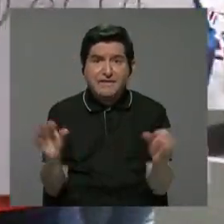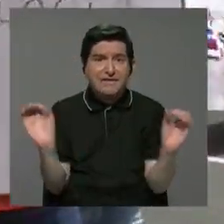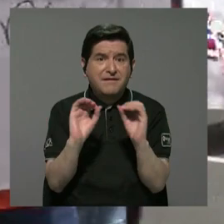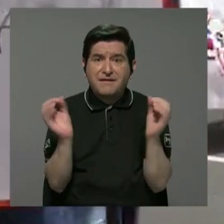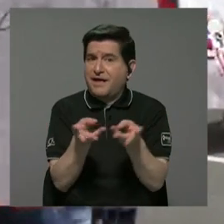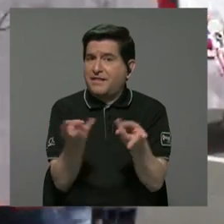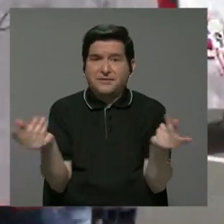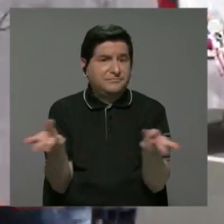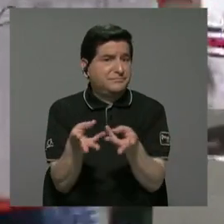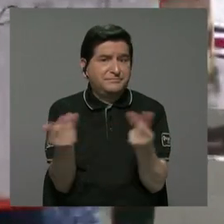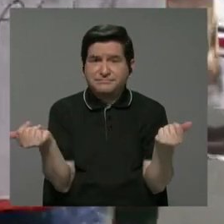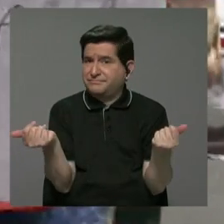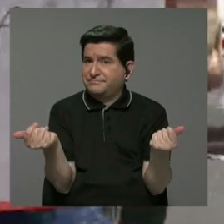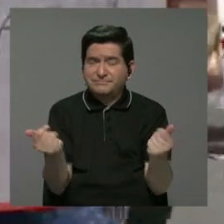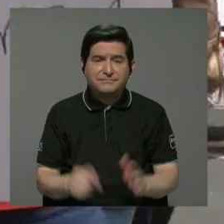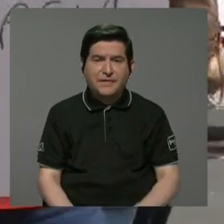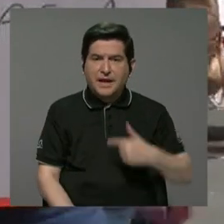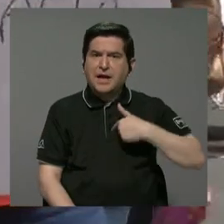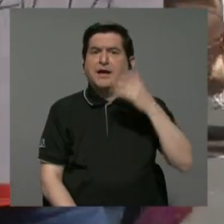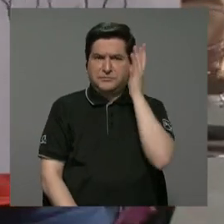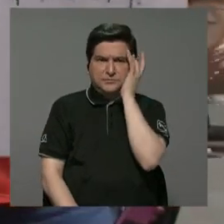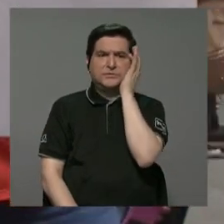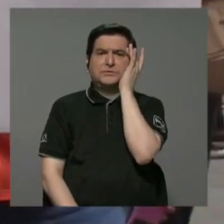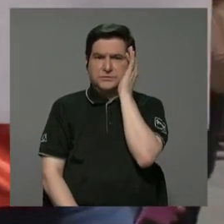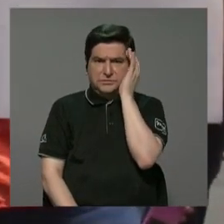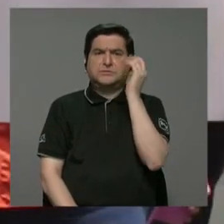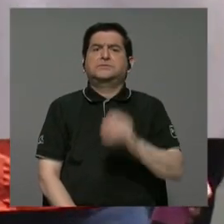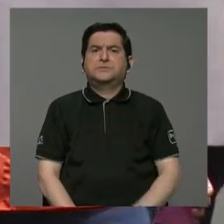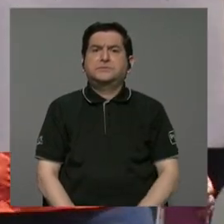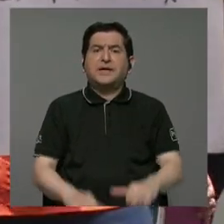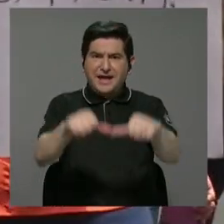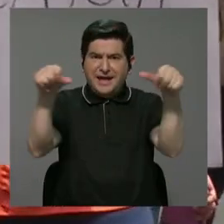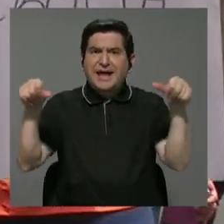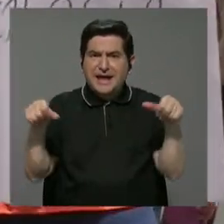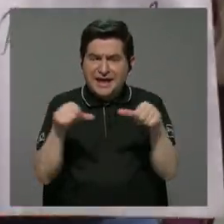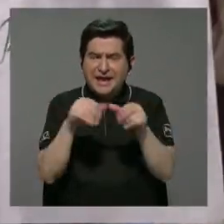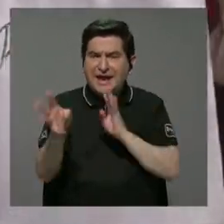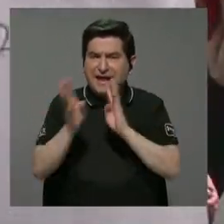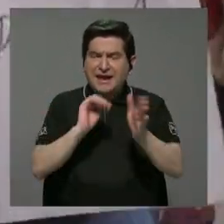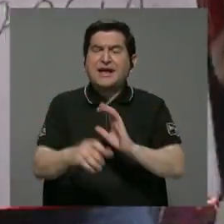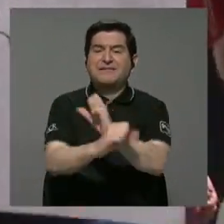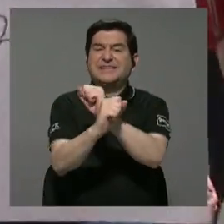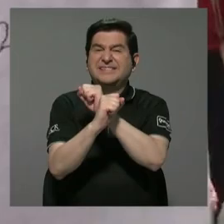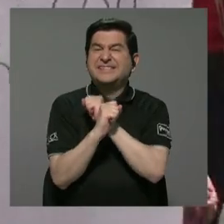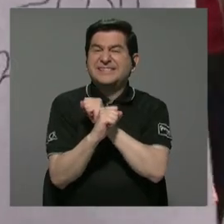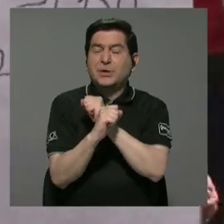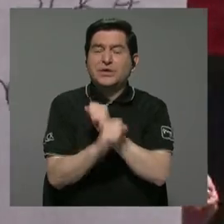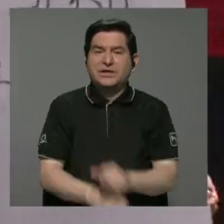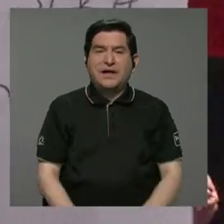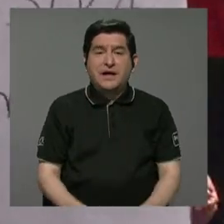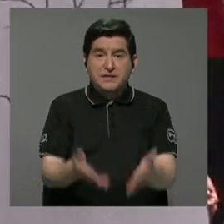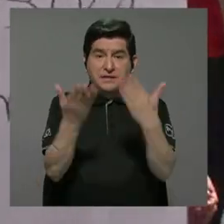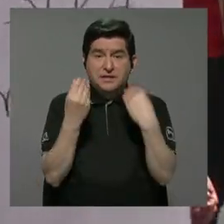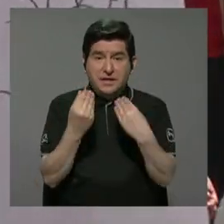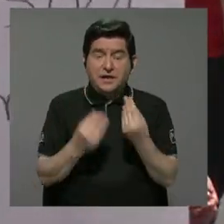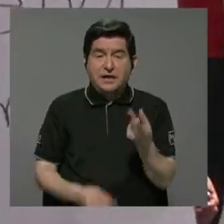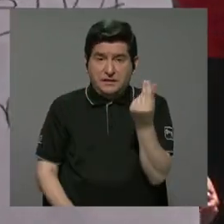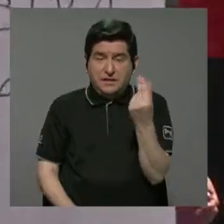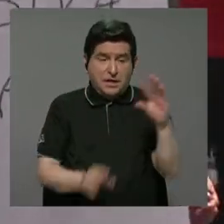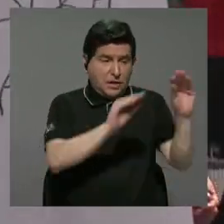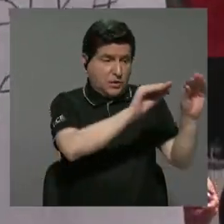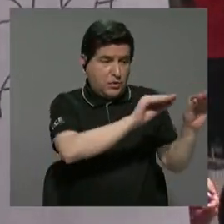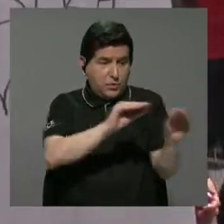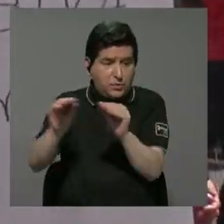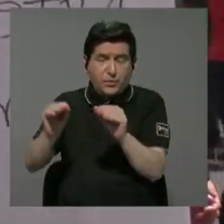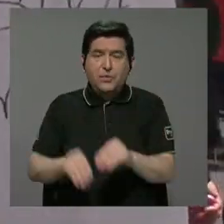va a producir. Incluso me preocupa mucho en el sector que hablan de seguridad, porque quieren trasladar dineros de